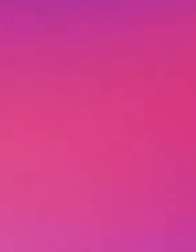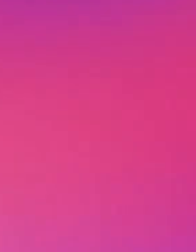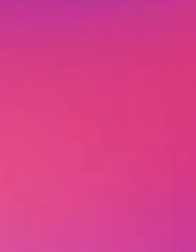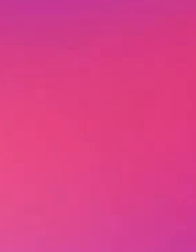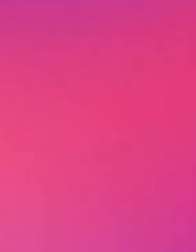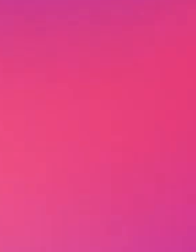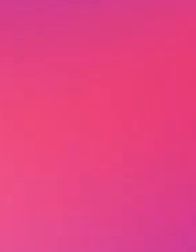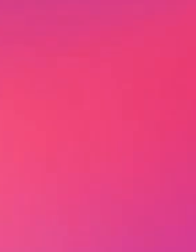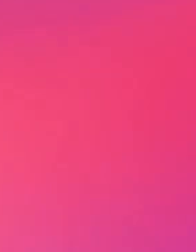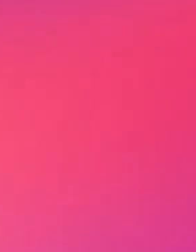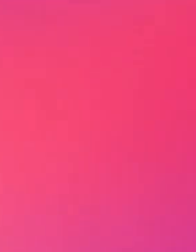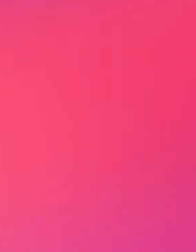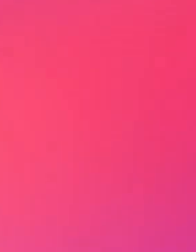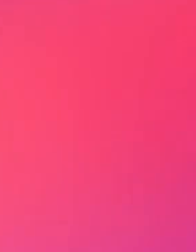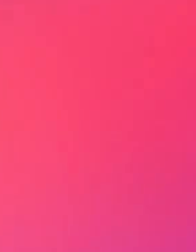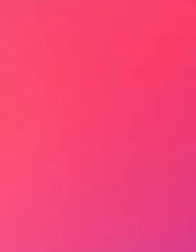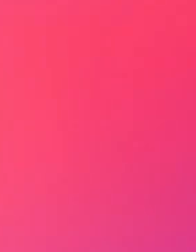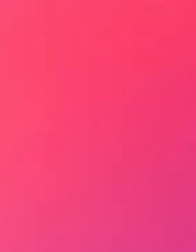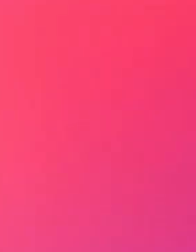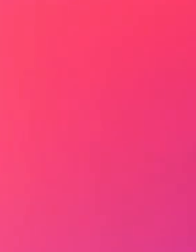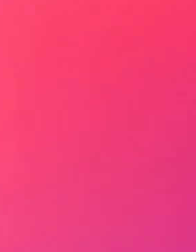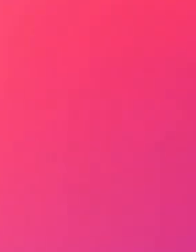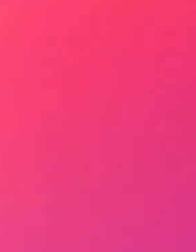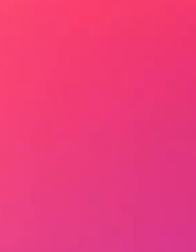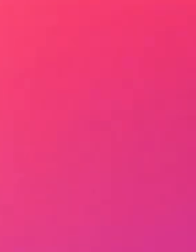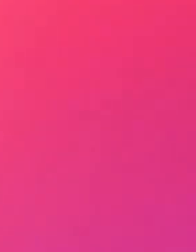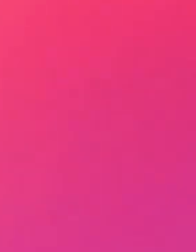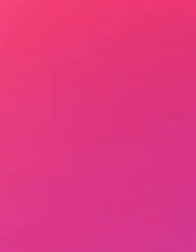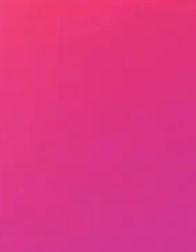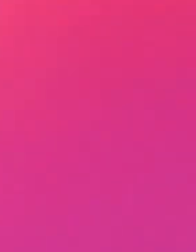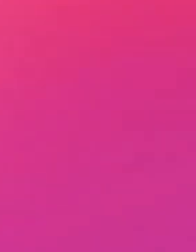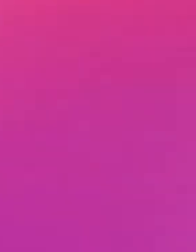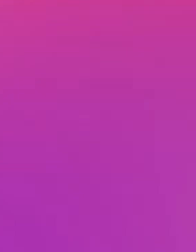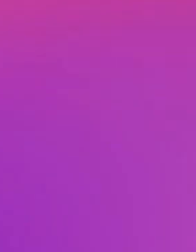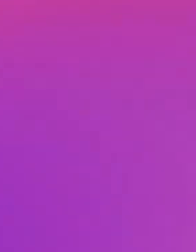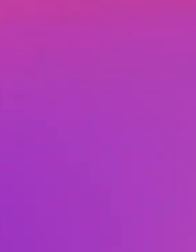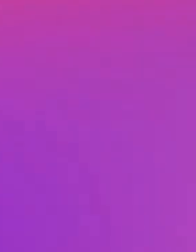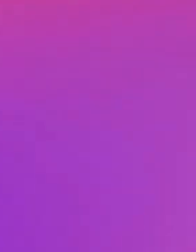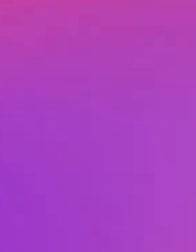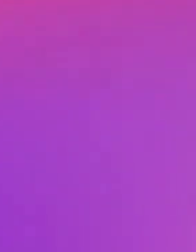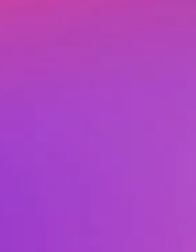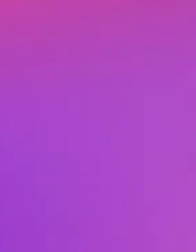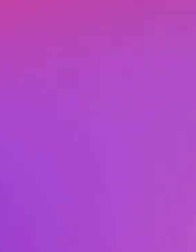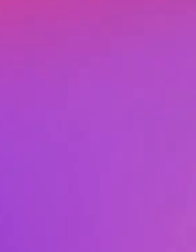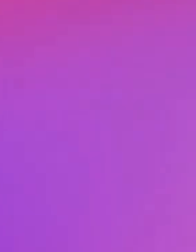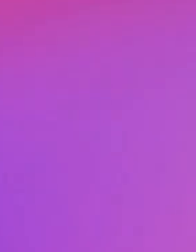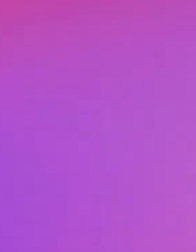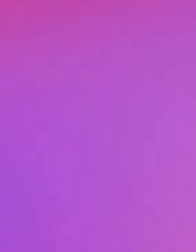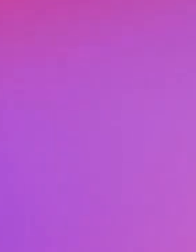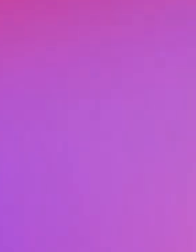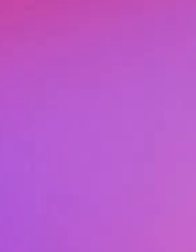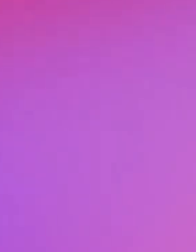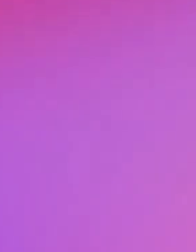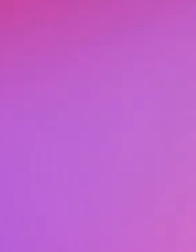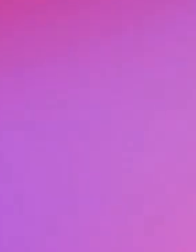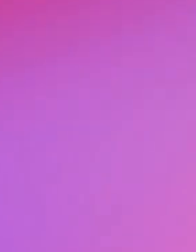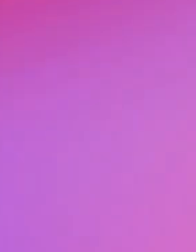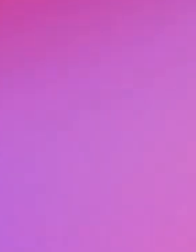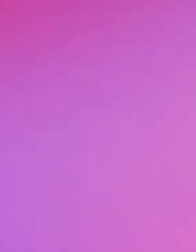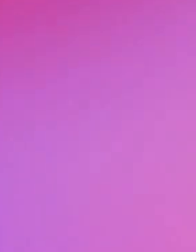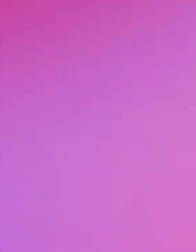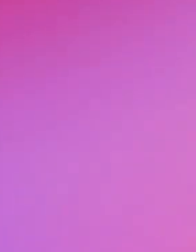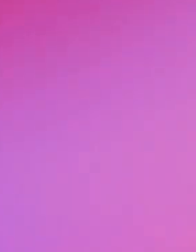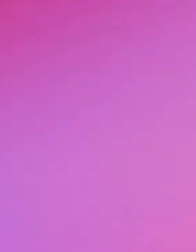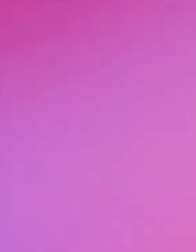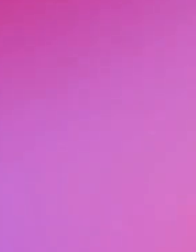es el 55 36 01 71 23. Si requieres consultar los